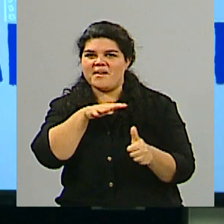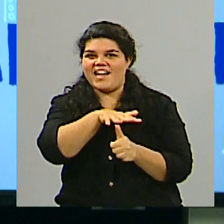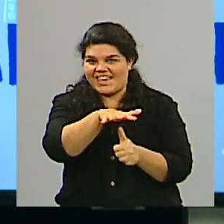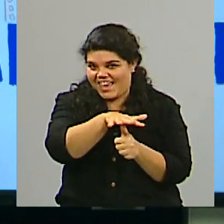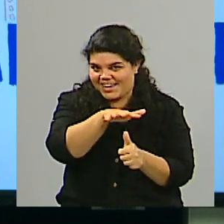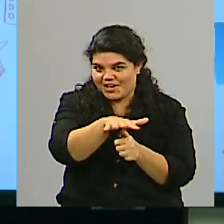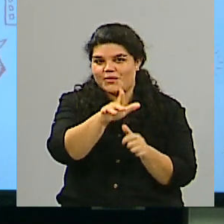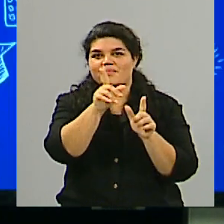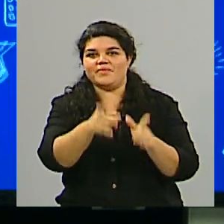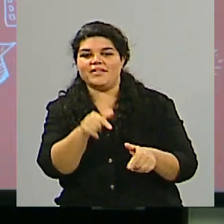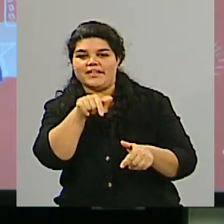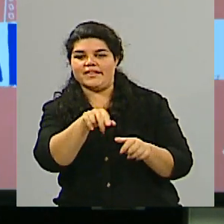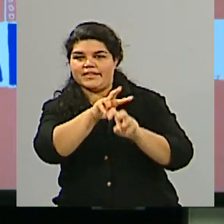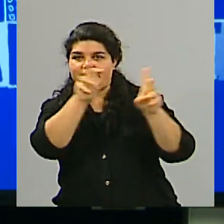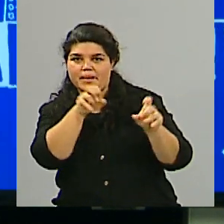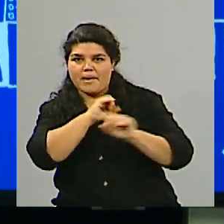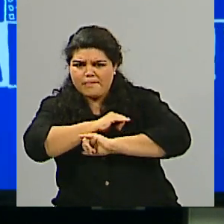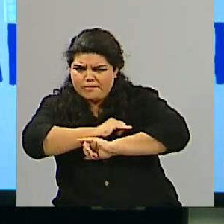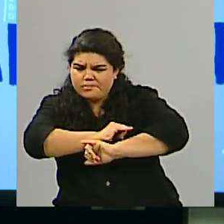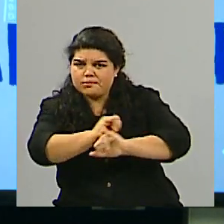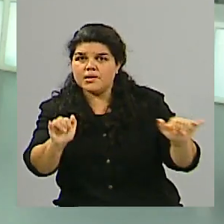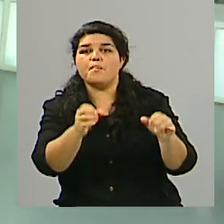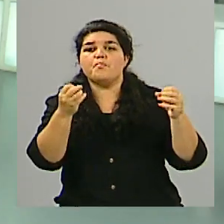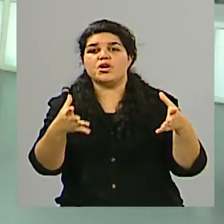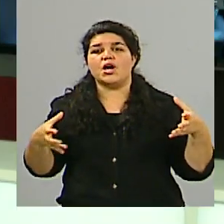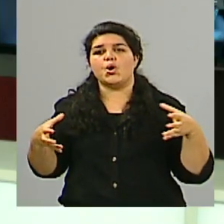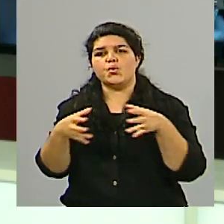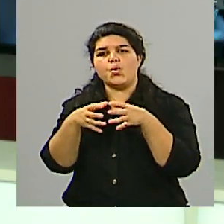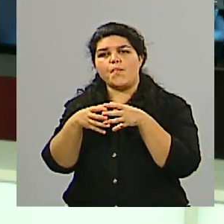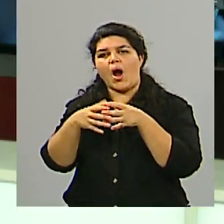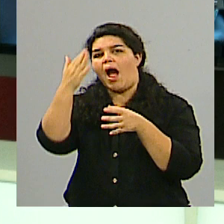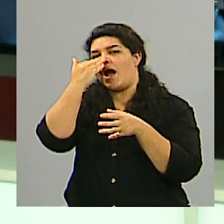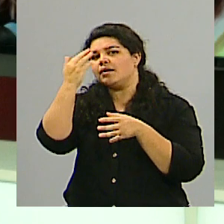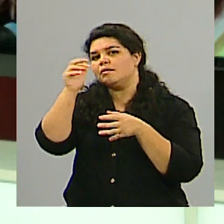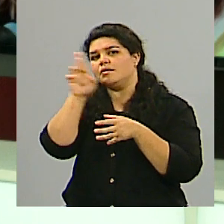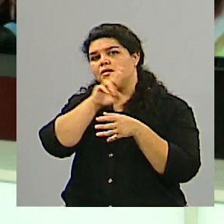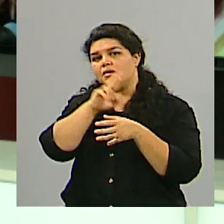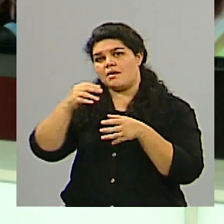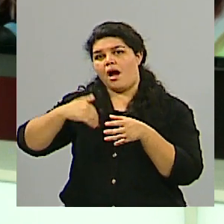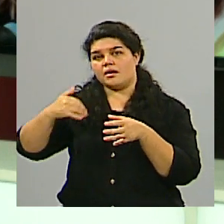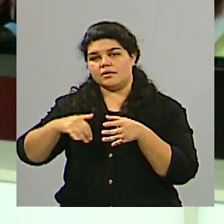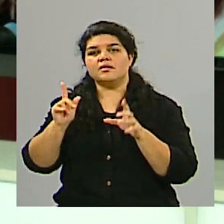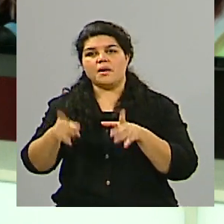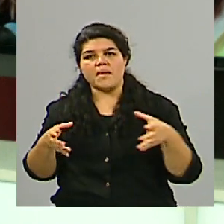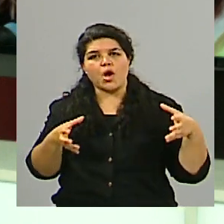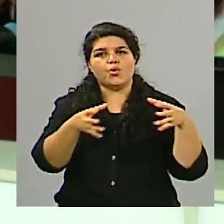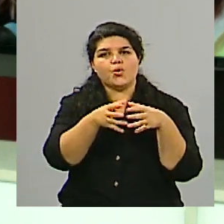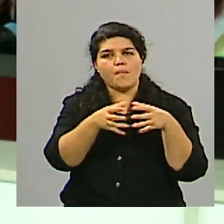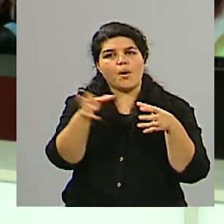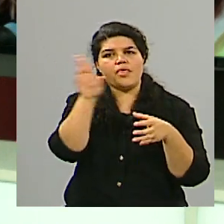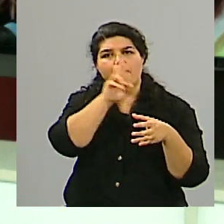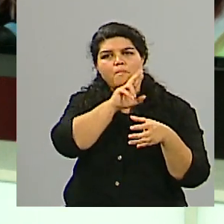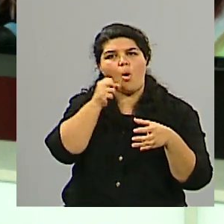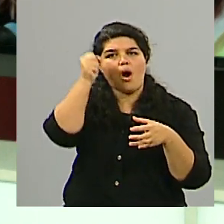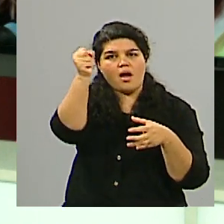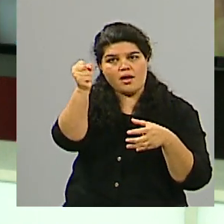de las declaraciones que dio Thelma y el grupo de actrices argentinas, como también organismos y movimientos feministas que acompañaron la causa, en